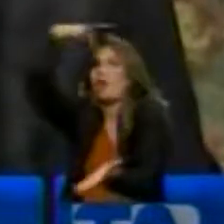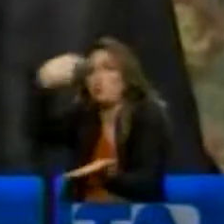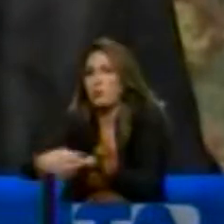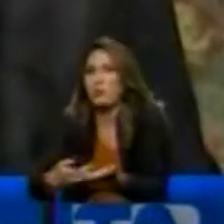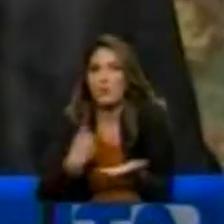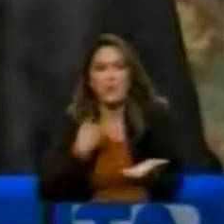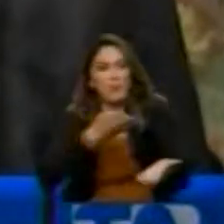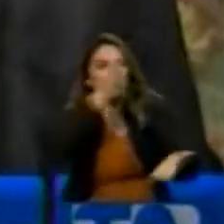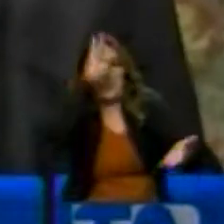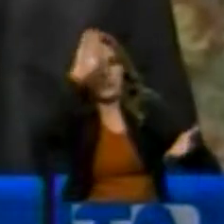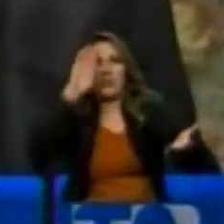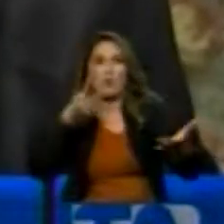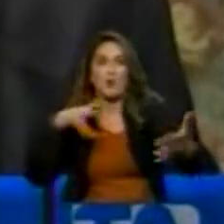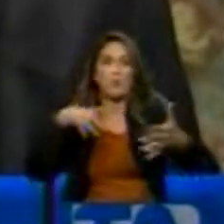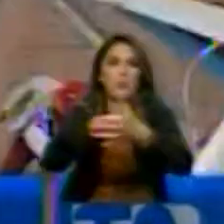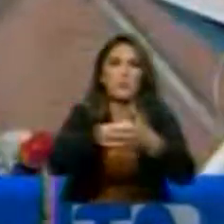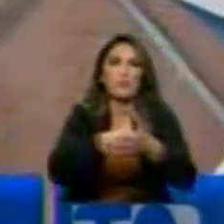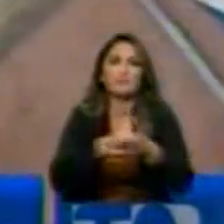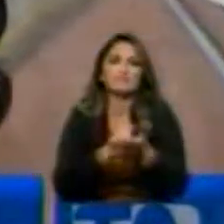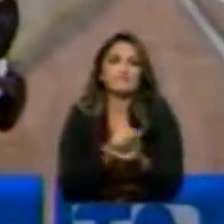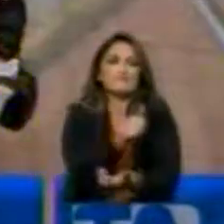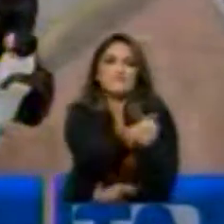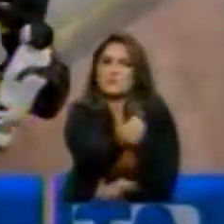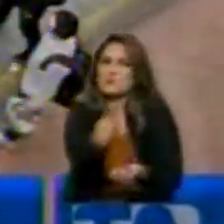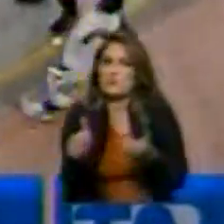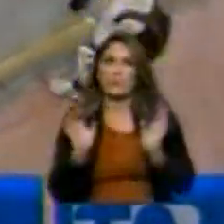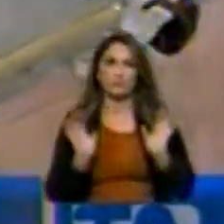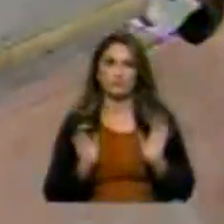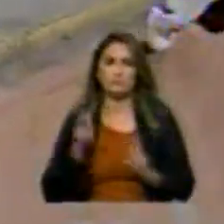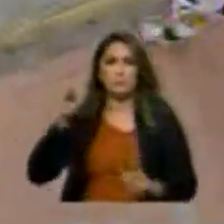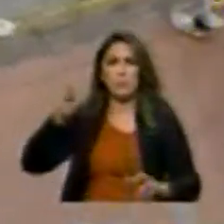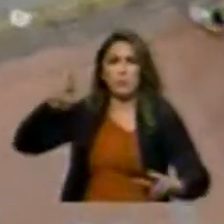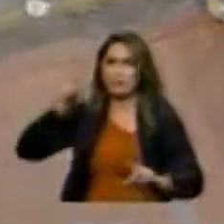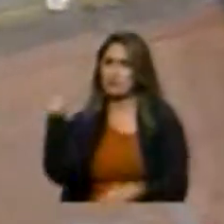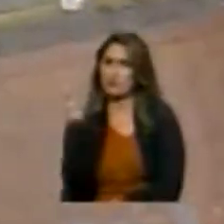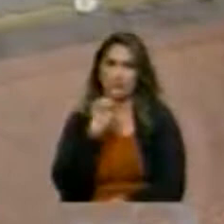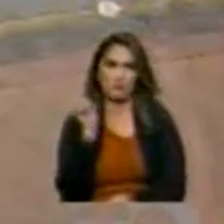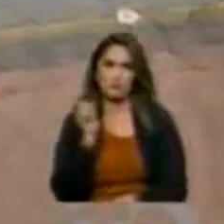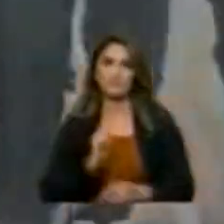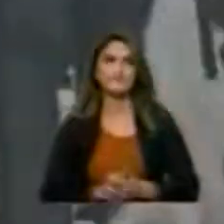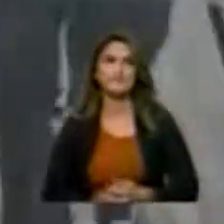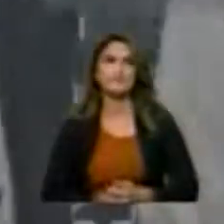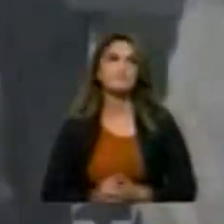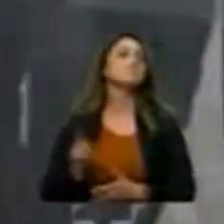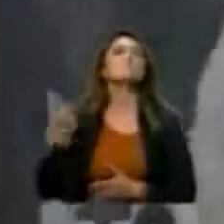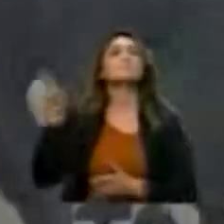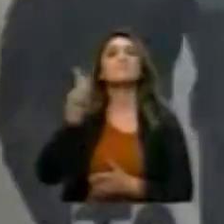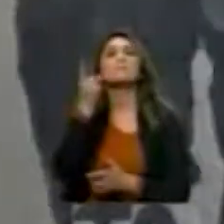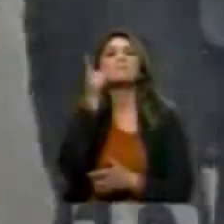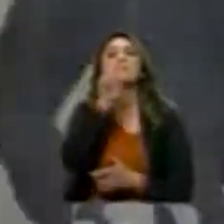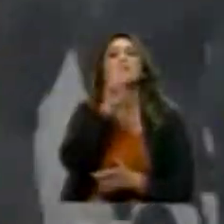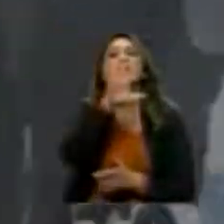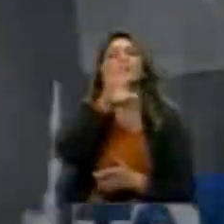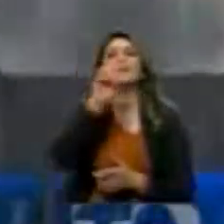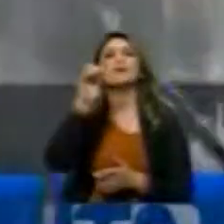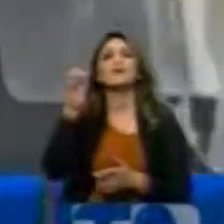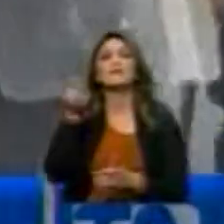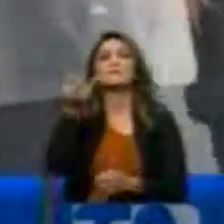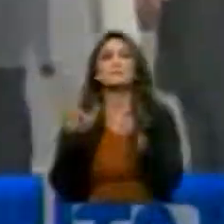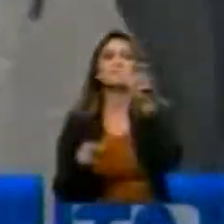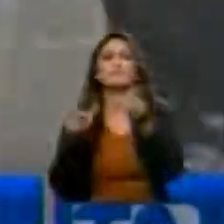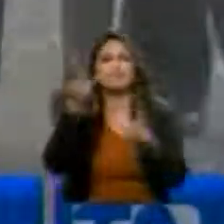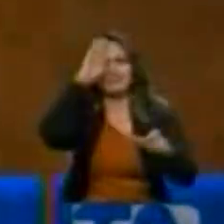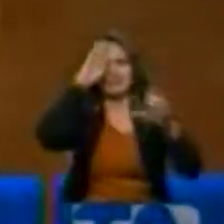de tránsito o precipitación. Pero además se registraron 1.507 heridos, de los cuales 435